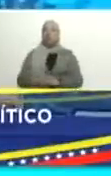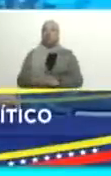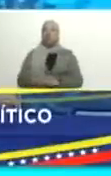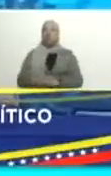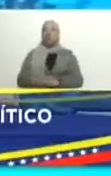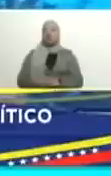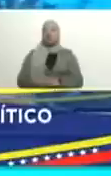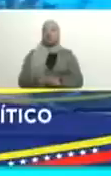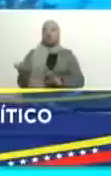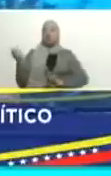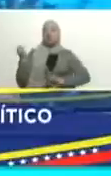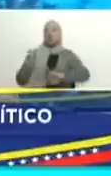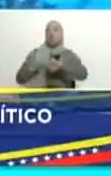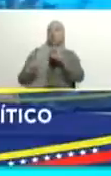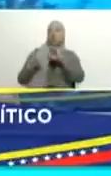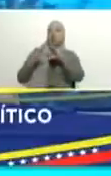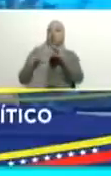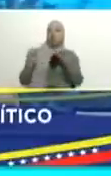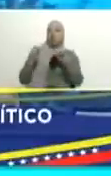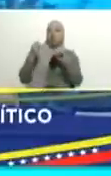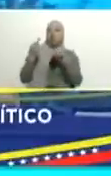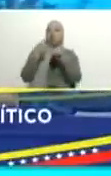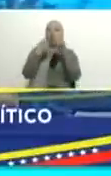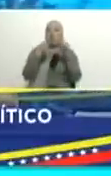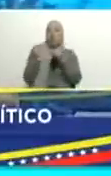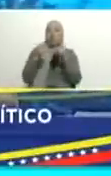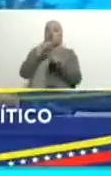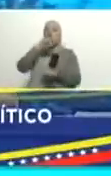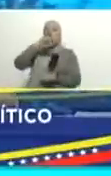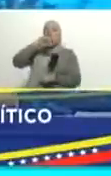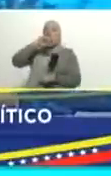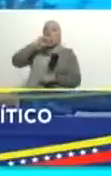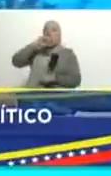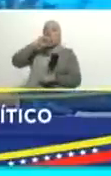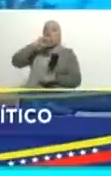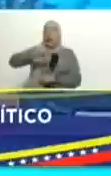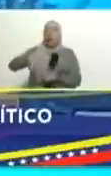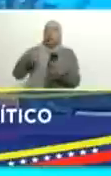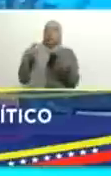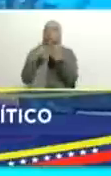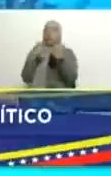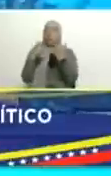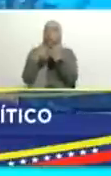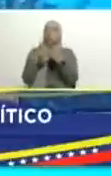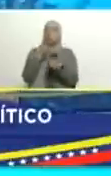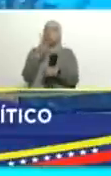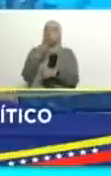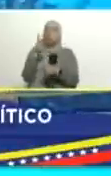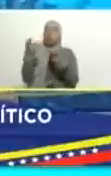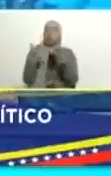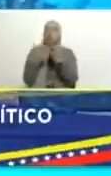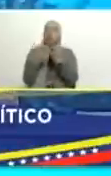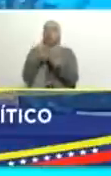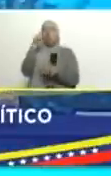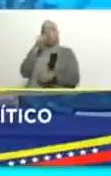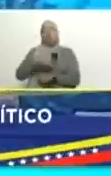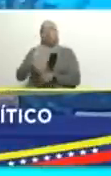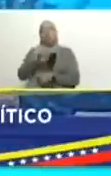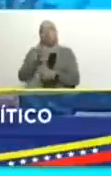el rechazo absoluto a los discursos de odio, de confrontación estéril, de